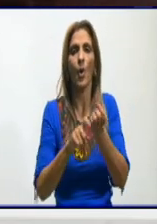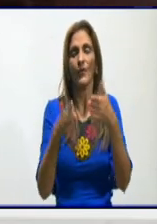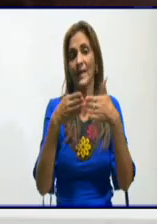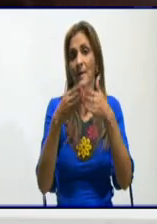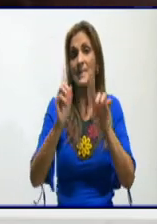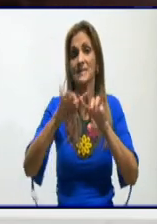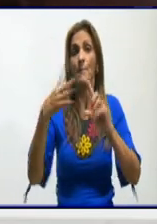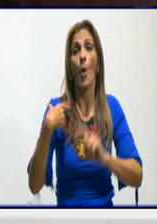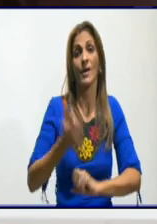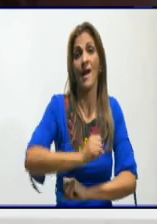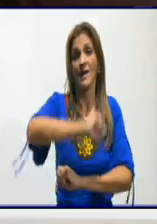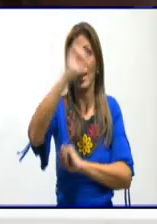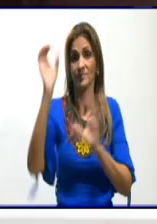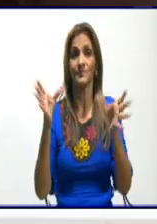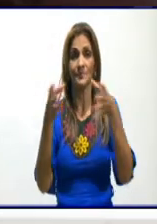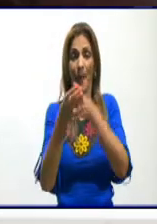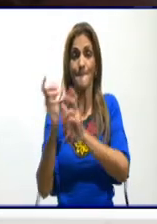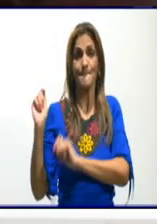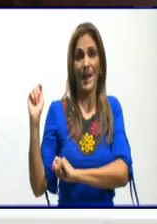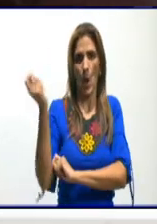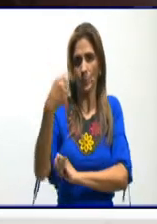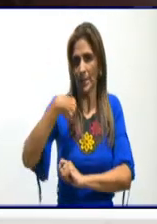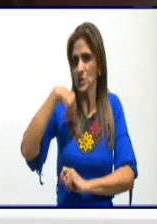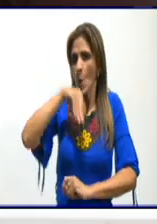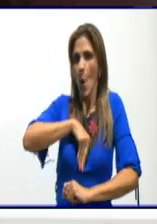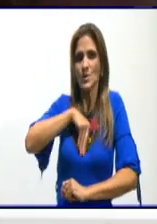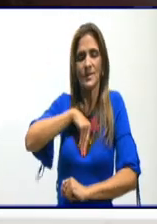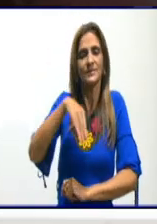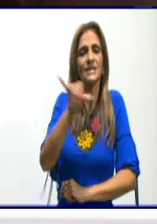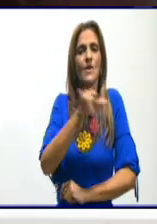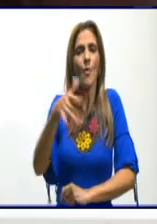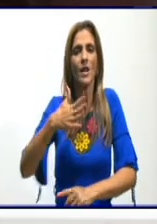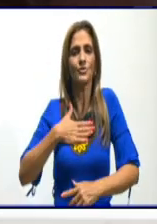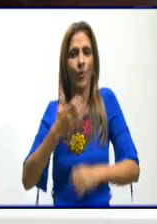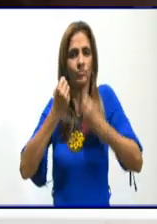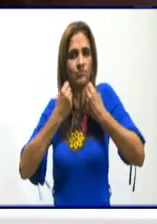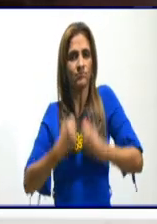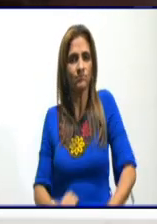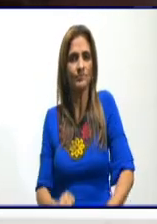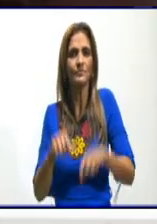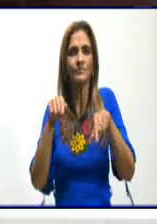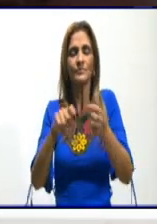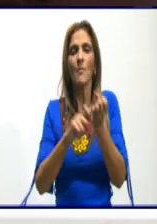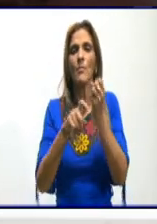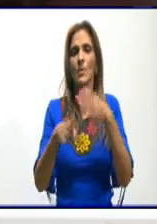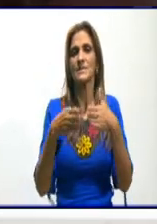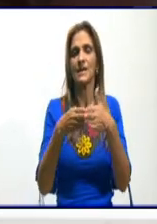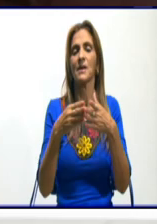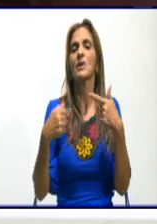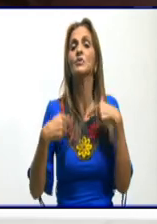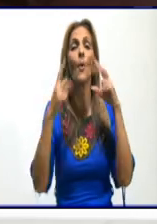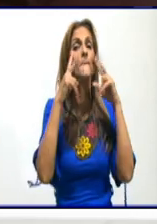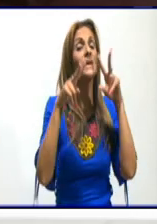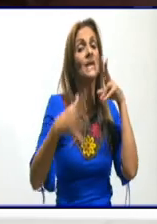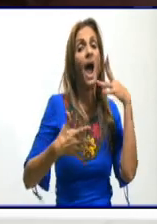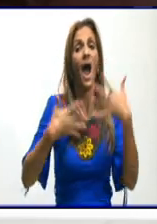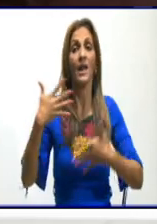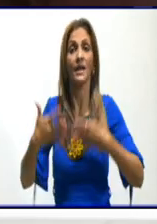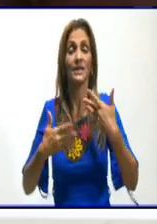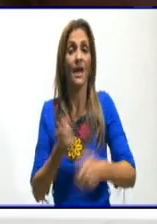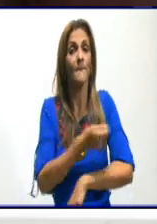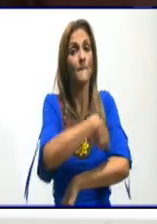pelota cubano, que lo sentí como mío y disfruté la alegría del pueblo de Bayamo en ese